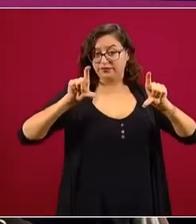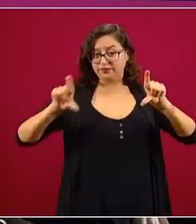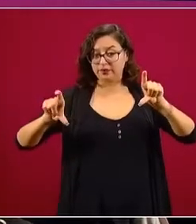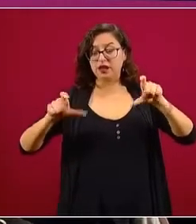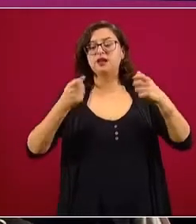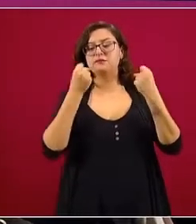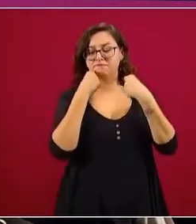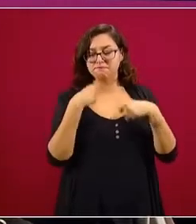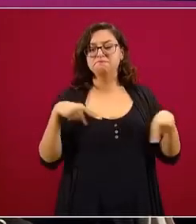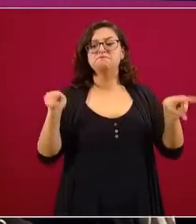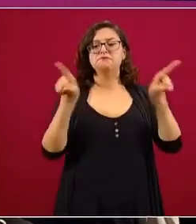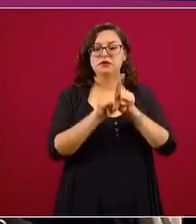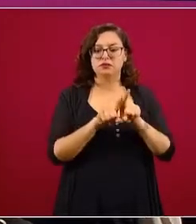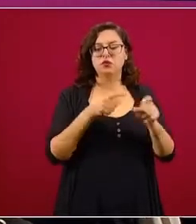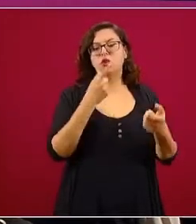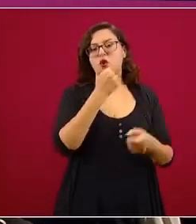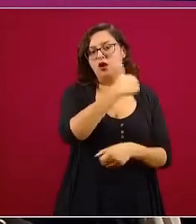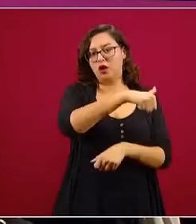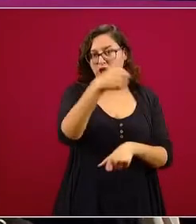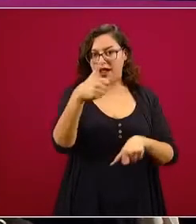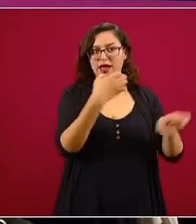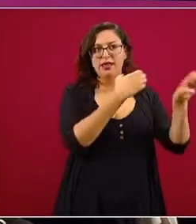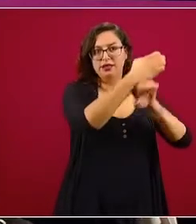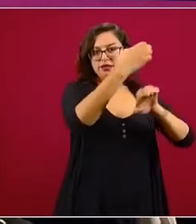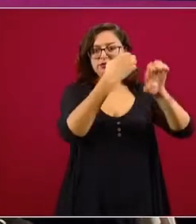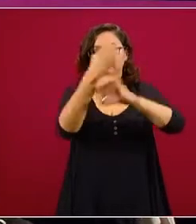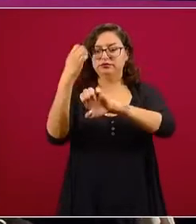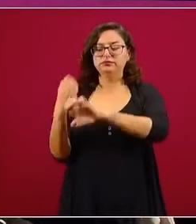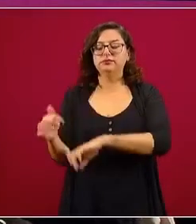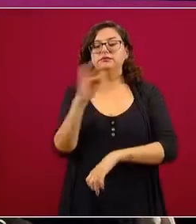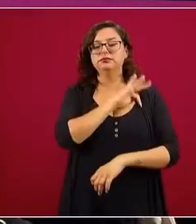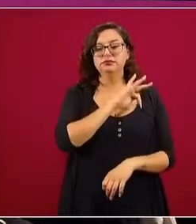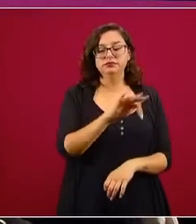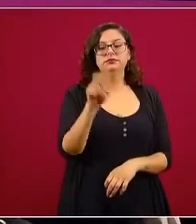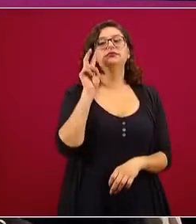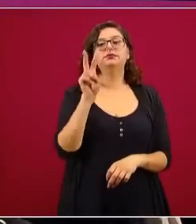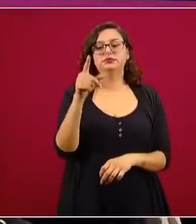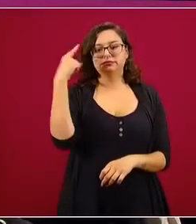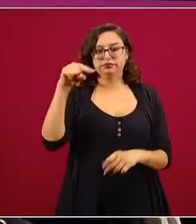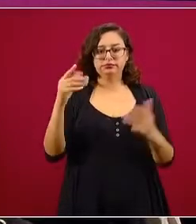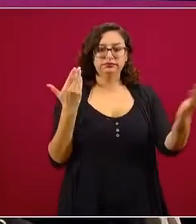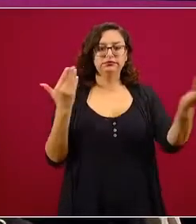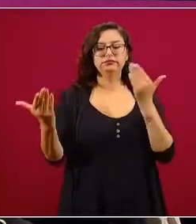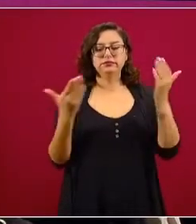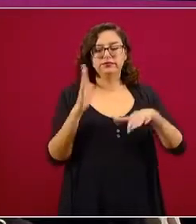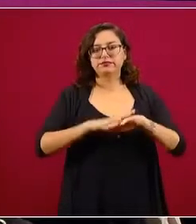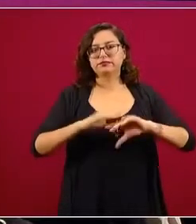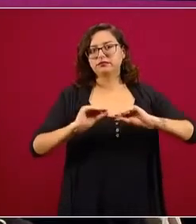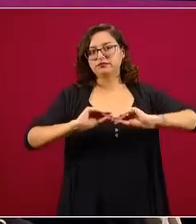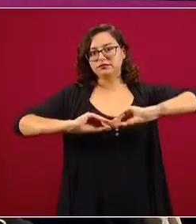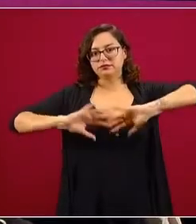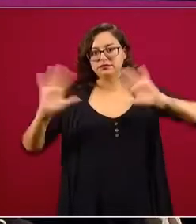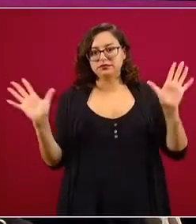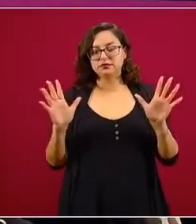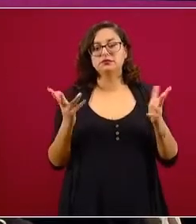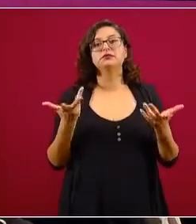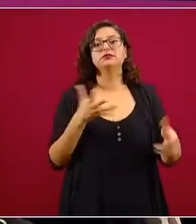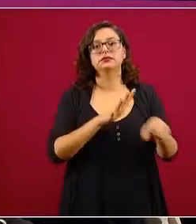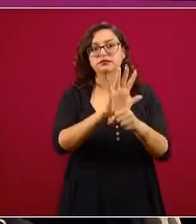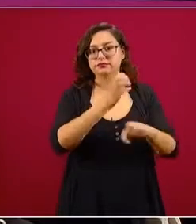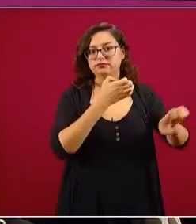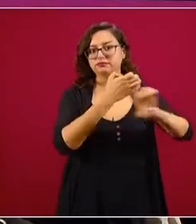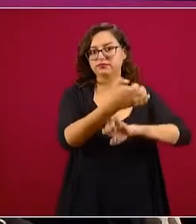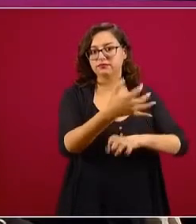están también distribuidas por entidad federativa para tener una rápida visualización de en qué entidades